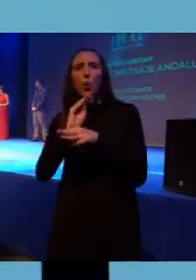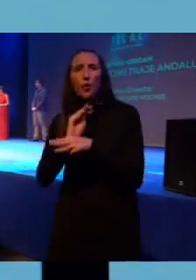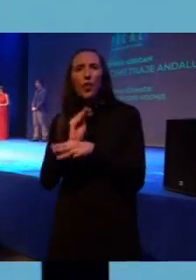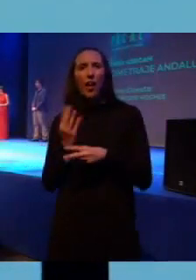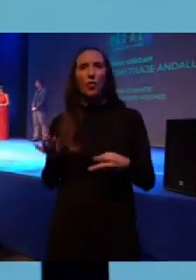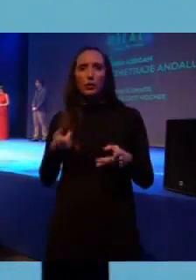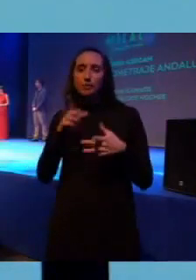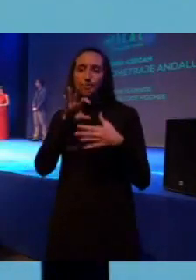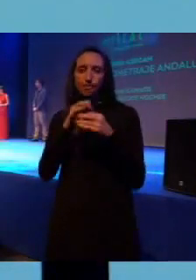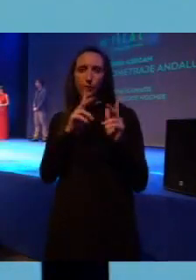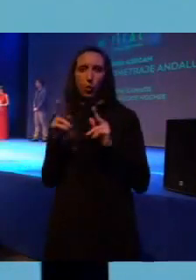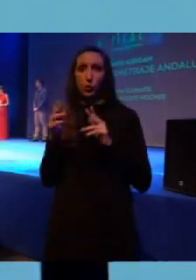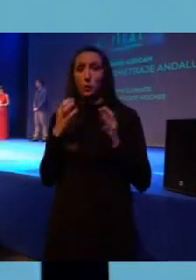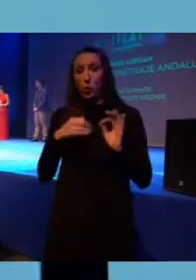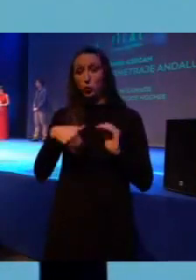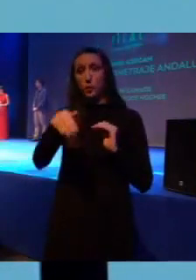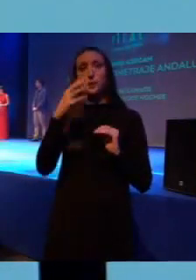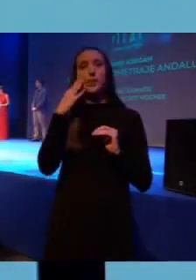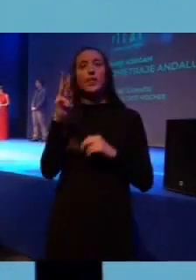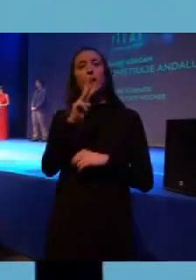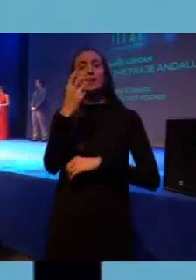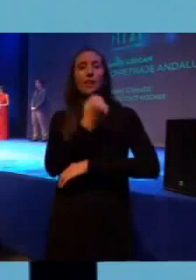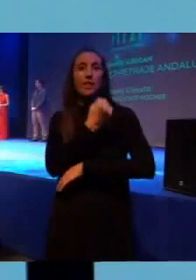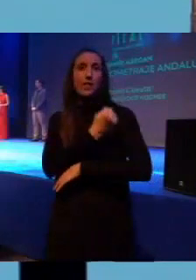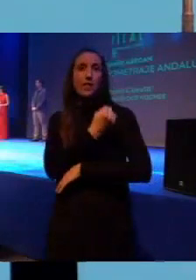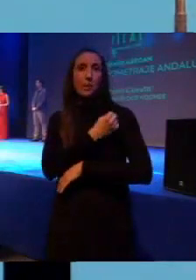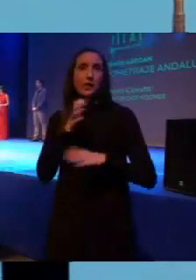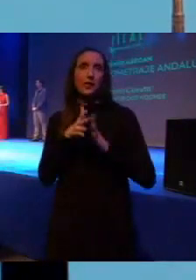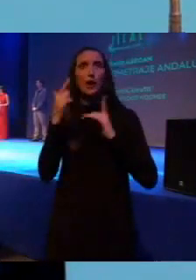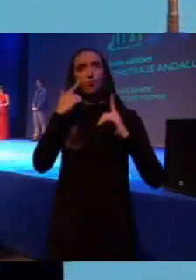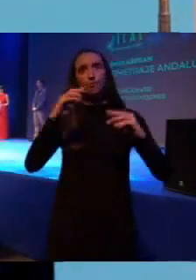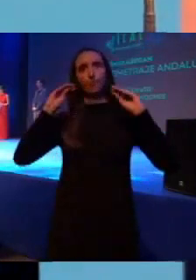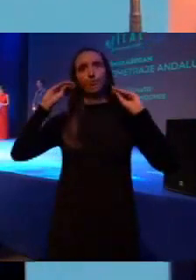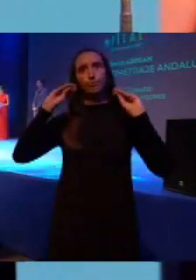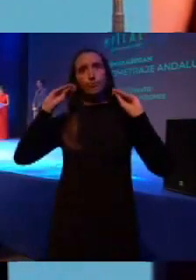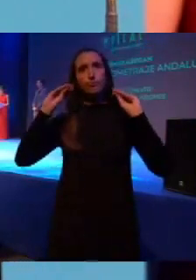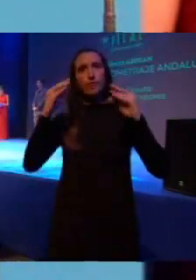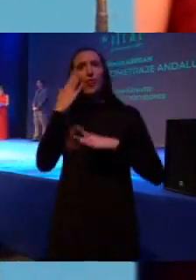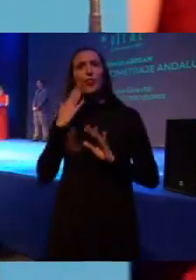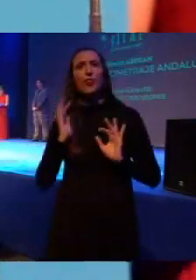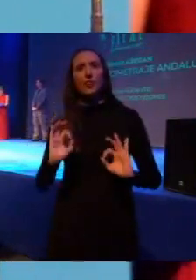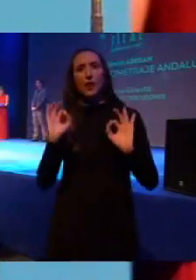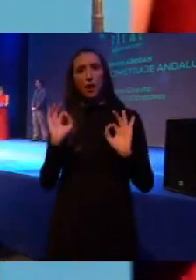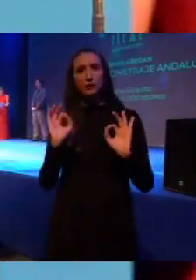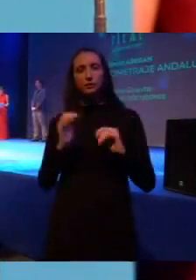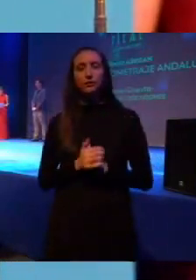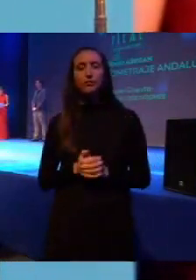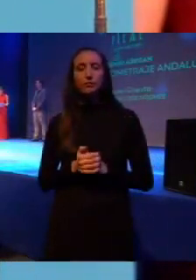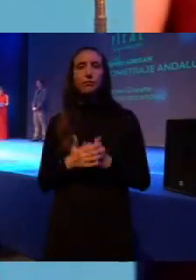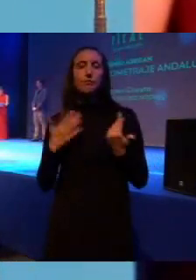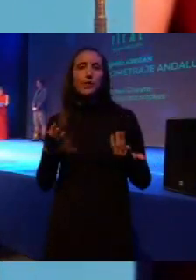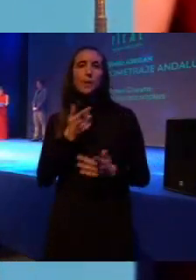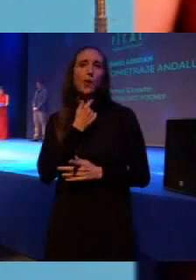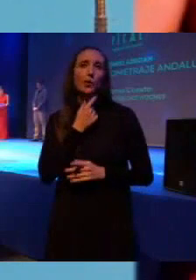Y precisamente el 3 de diciembre visibilizamos este día, ¿no? Así que me gustaría,